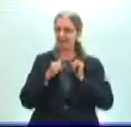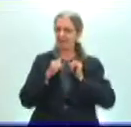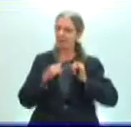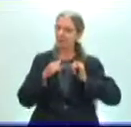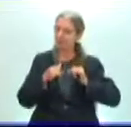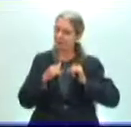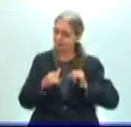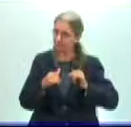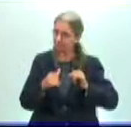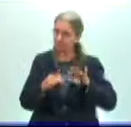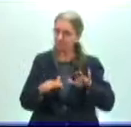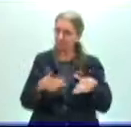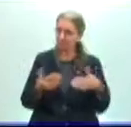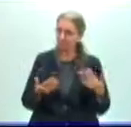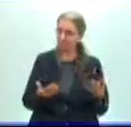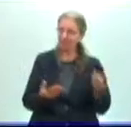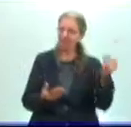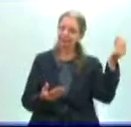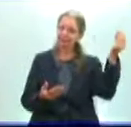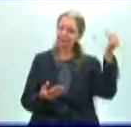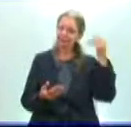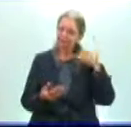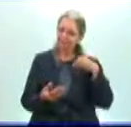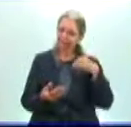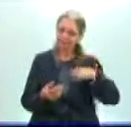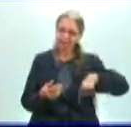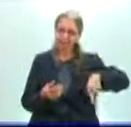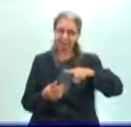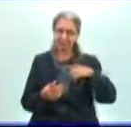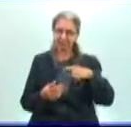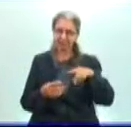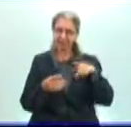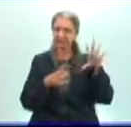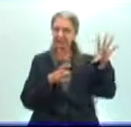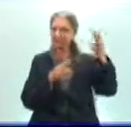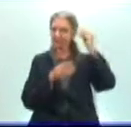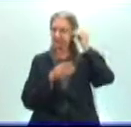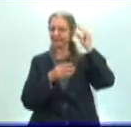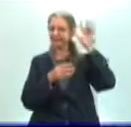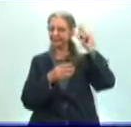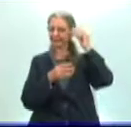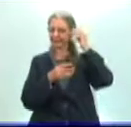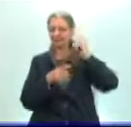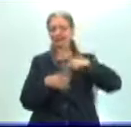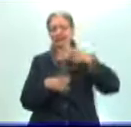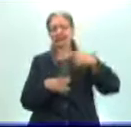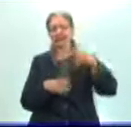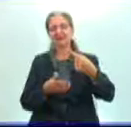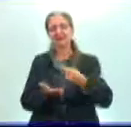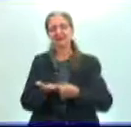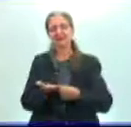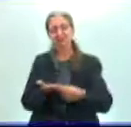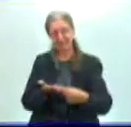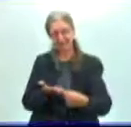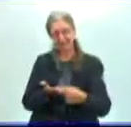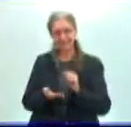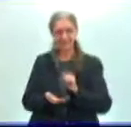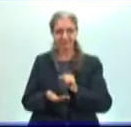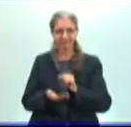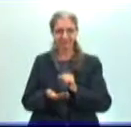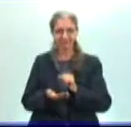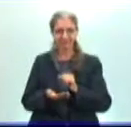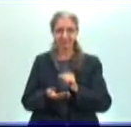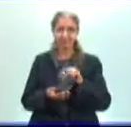a ustedes de los conocimientos que deben ir adquiriendo semana a semana, pero que ustedes